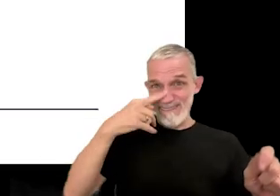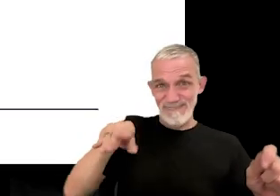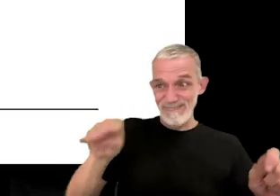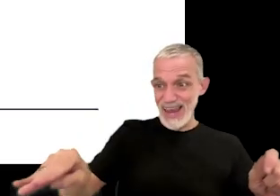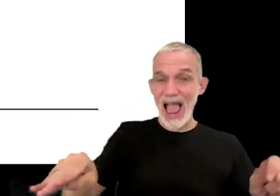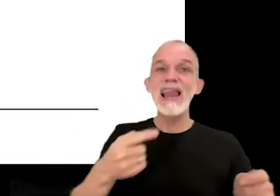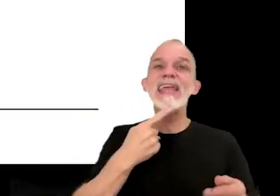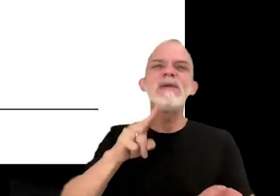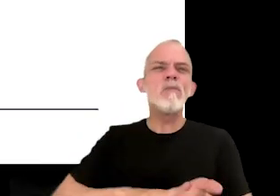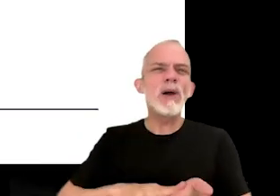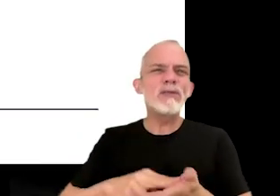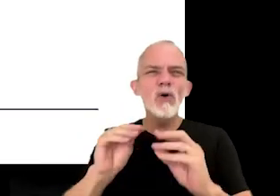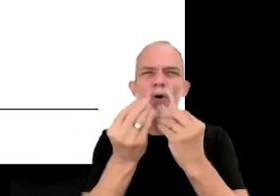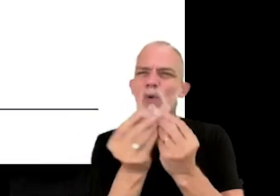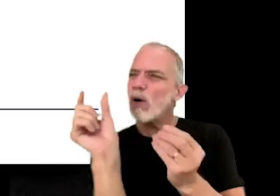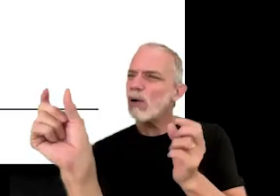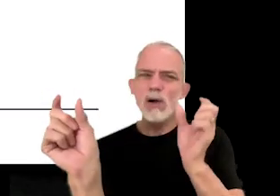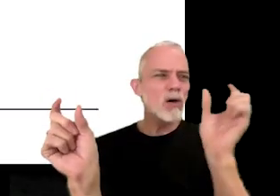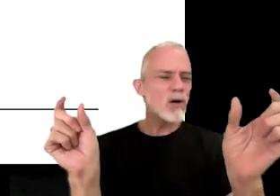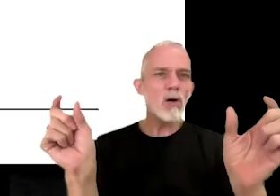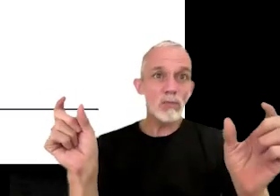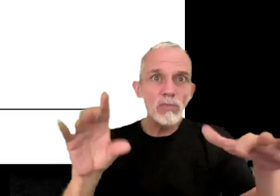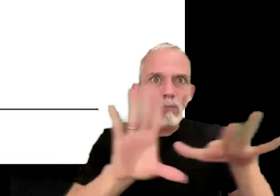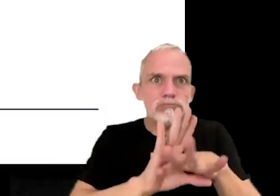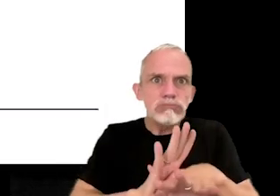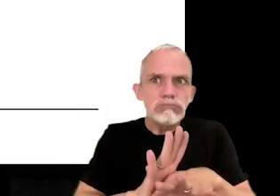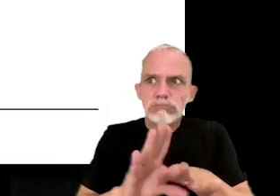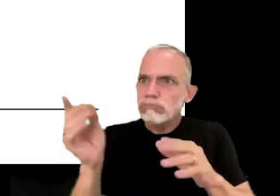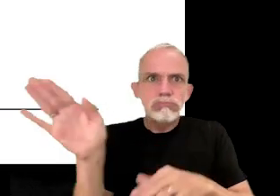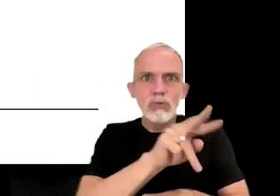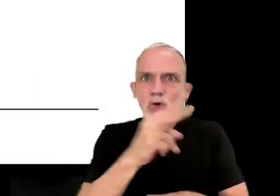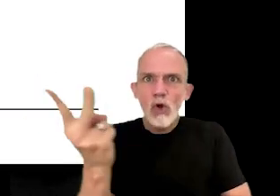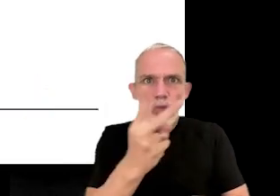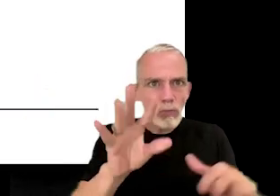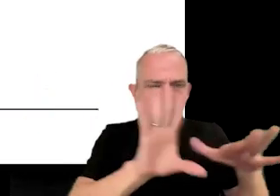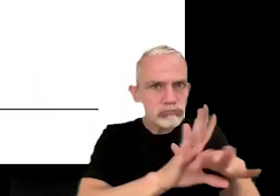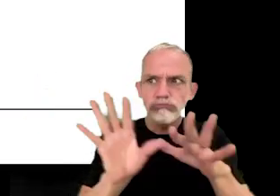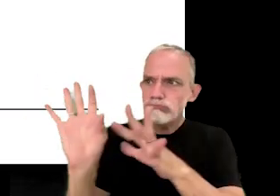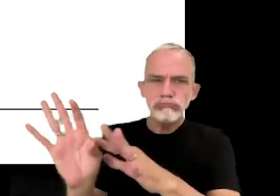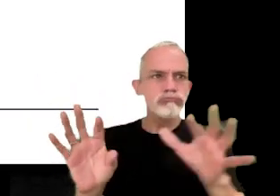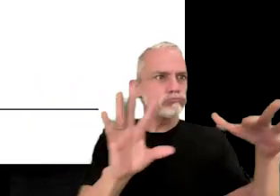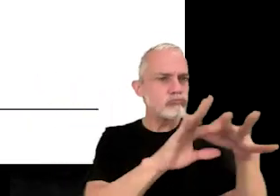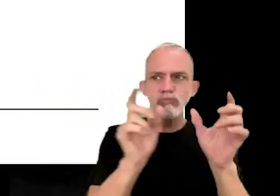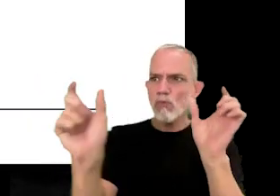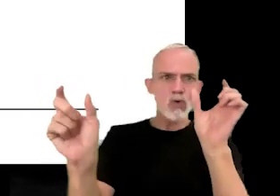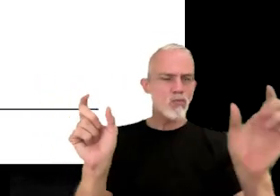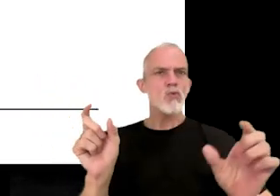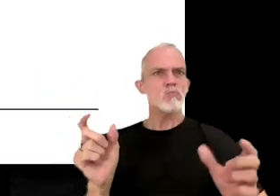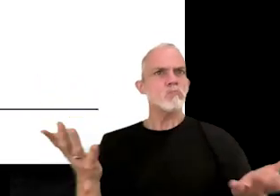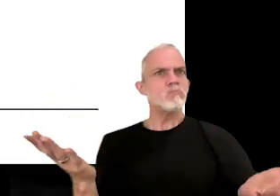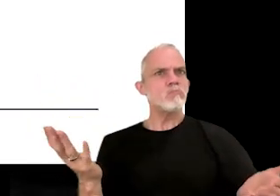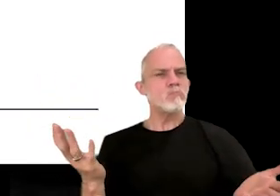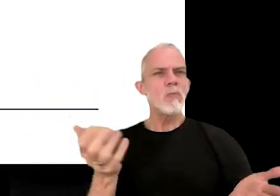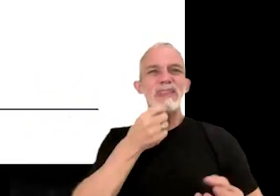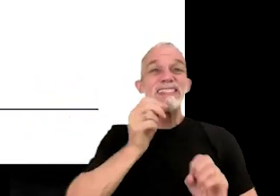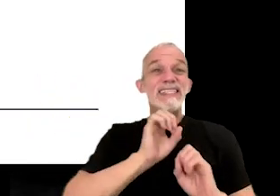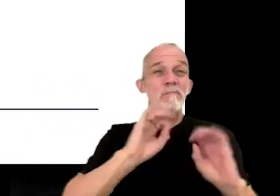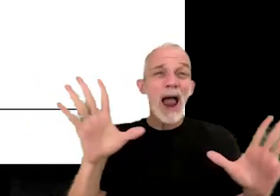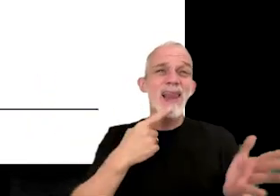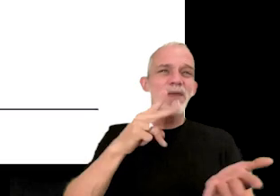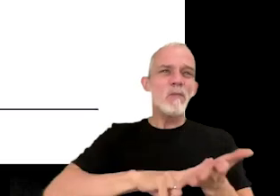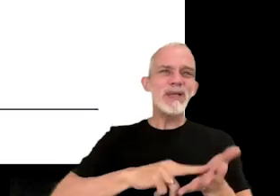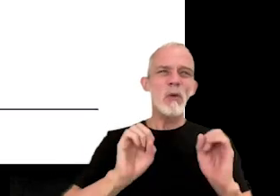impuesto determinado está correctamente calculado. Porque si estuviese correctamente